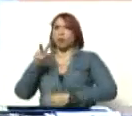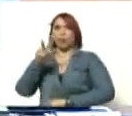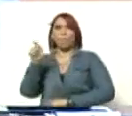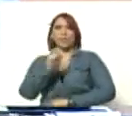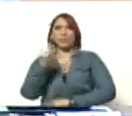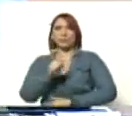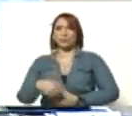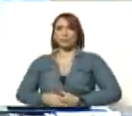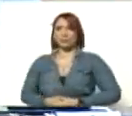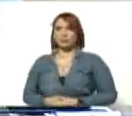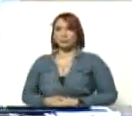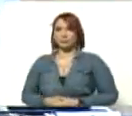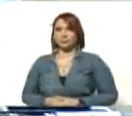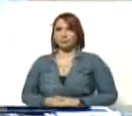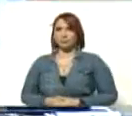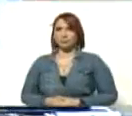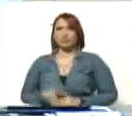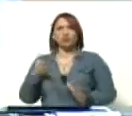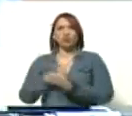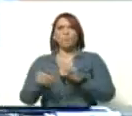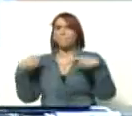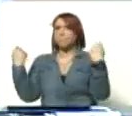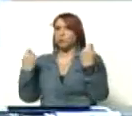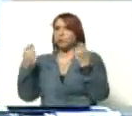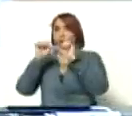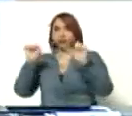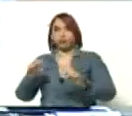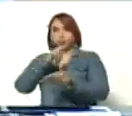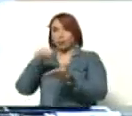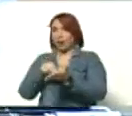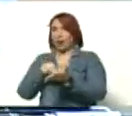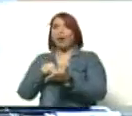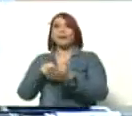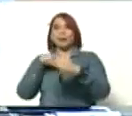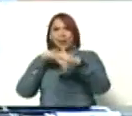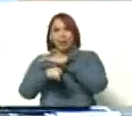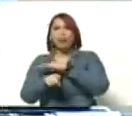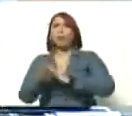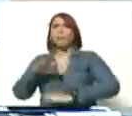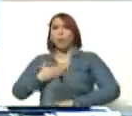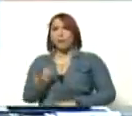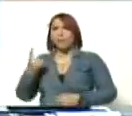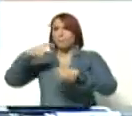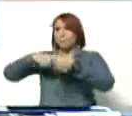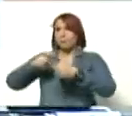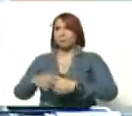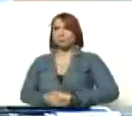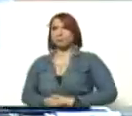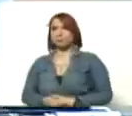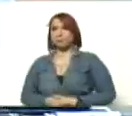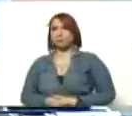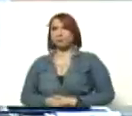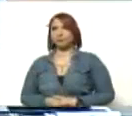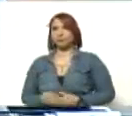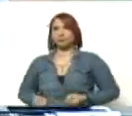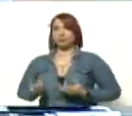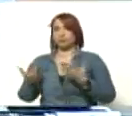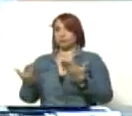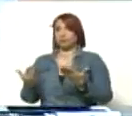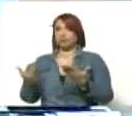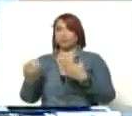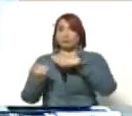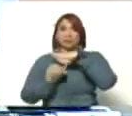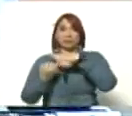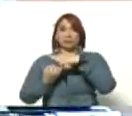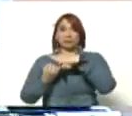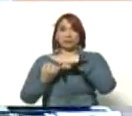meses de esta campaña del Sistema Nacional de Ingresos, podremos ofertar como instituciones académicas lo